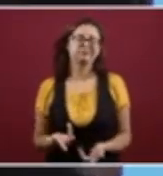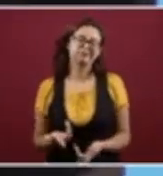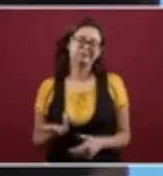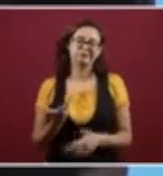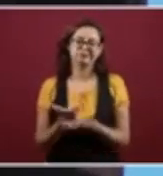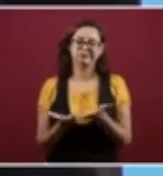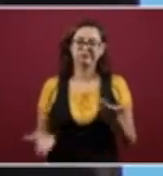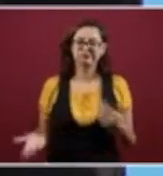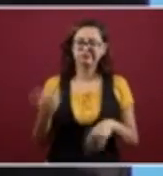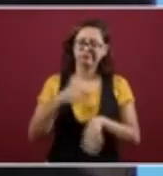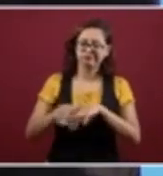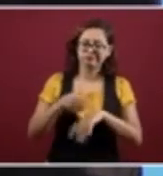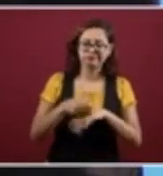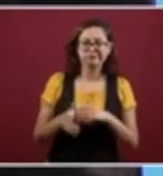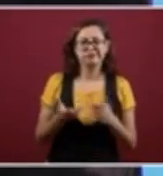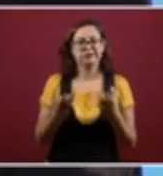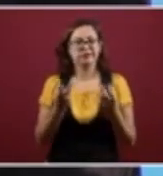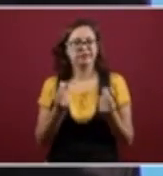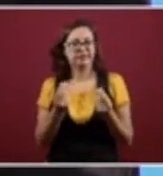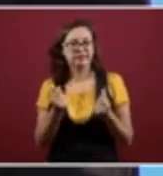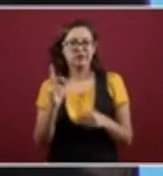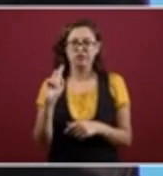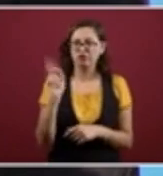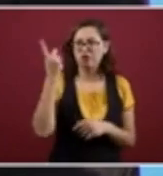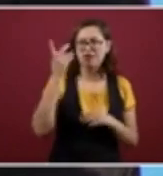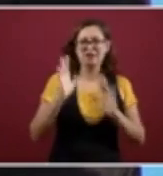ya hasta los repartieron